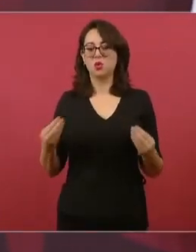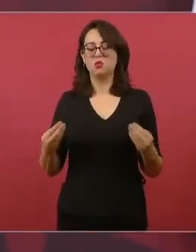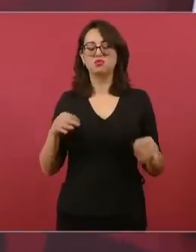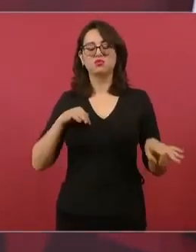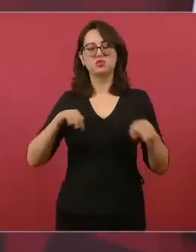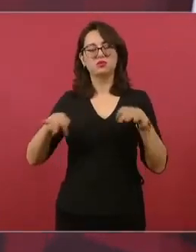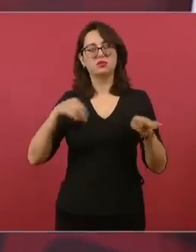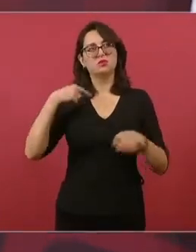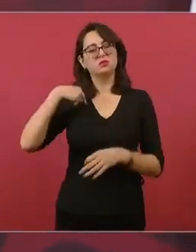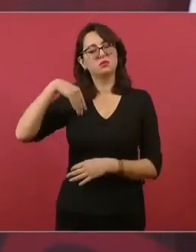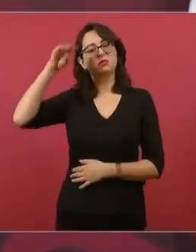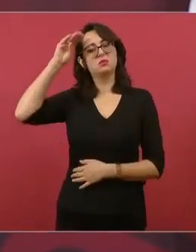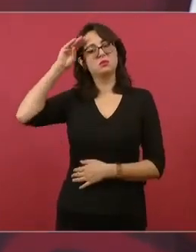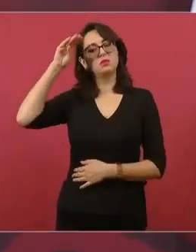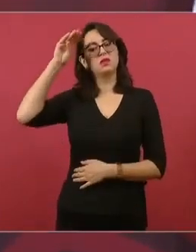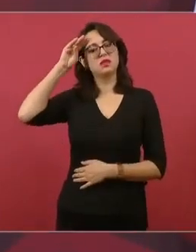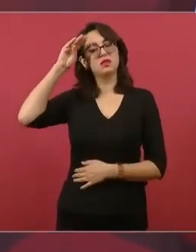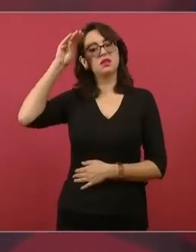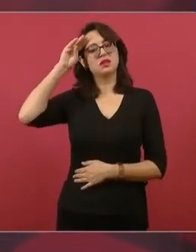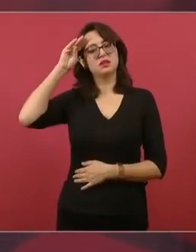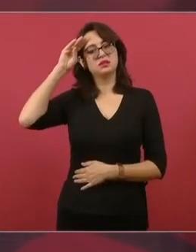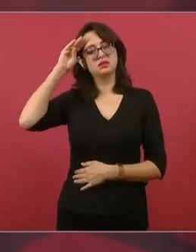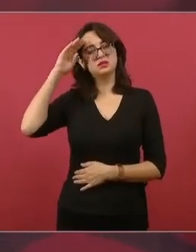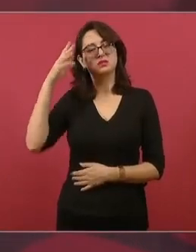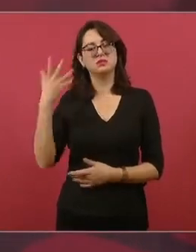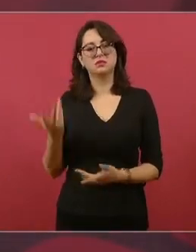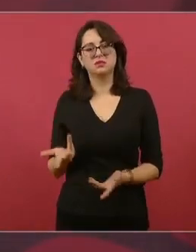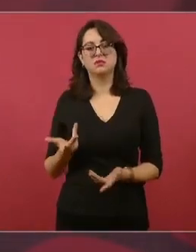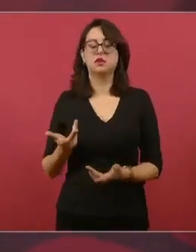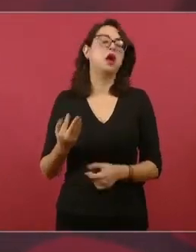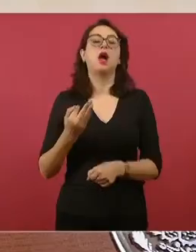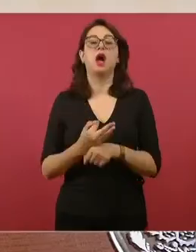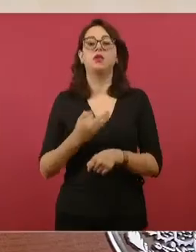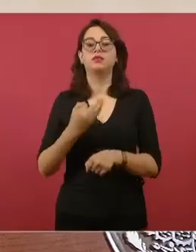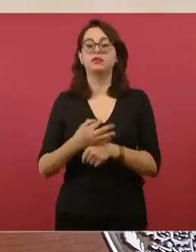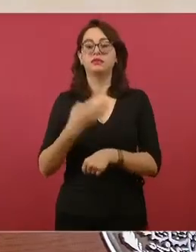Estamos pensando, se va a quedar a cargo de despacho,